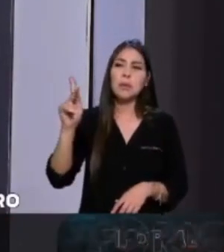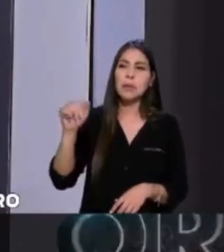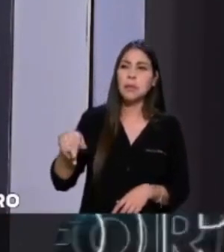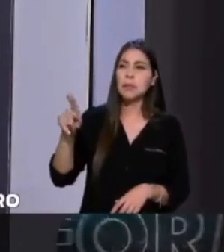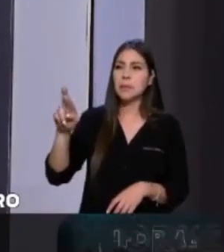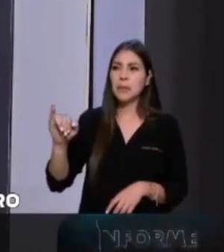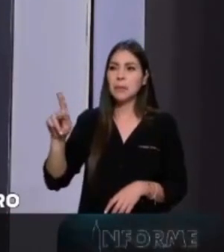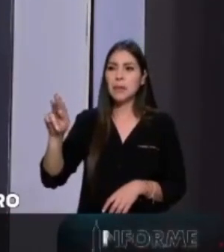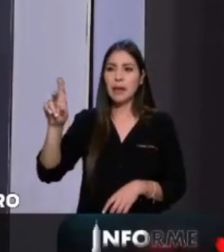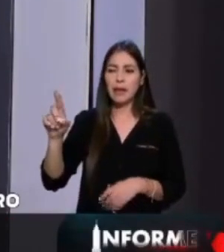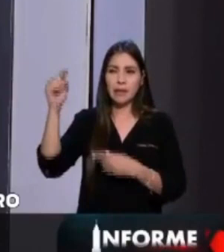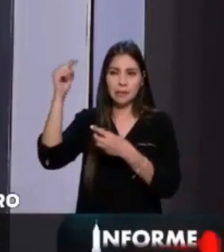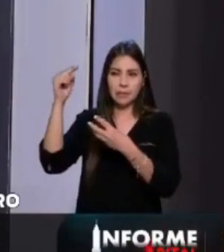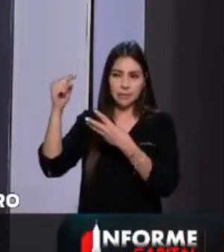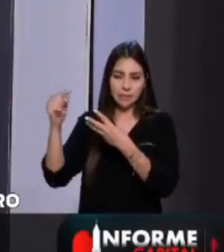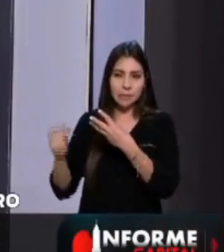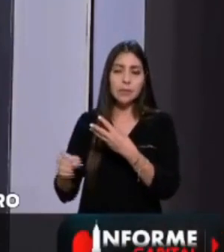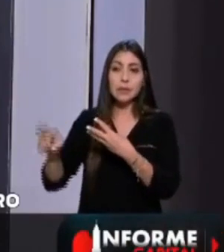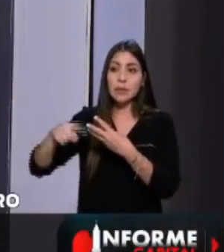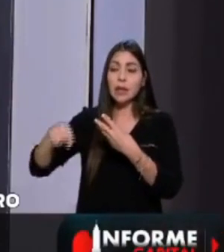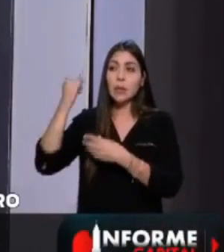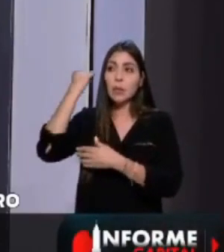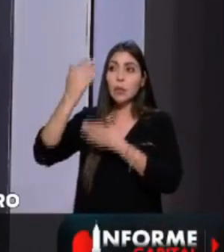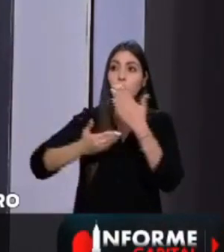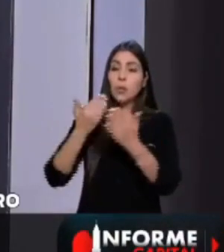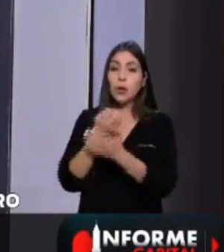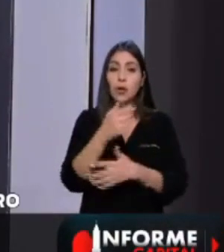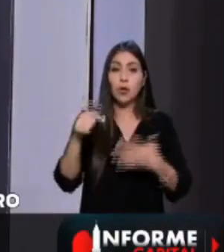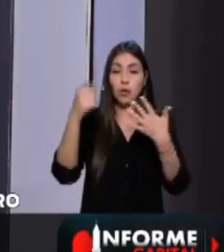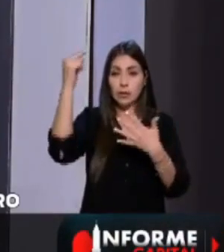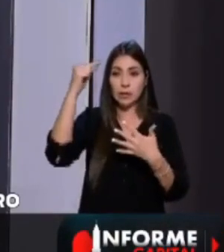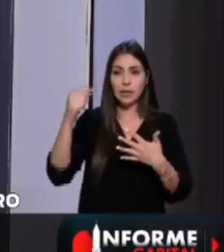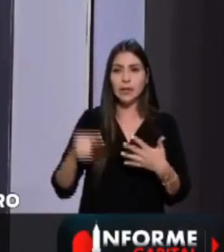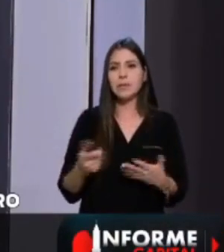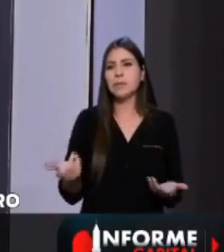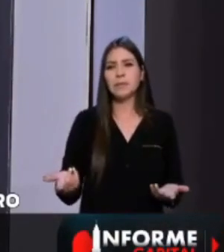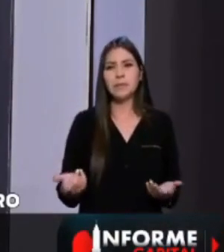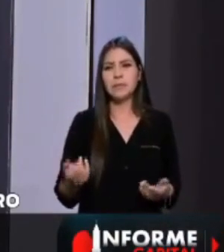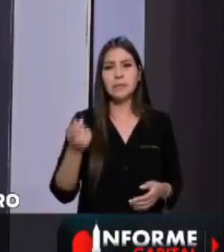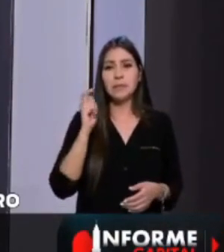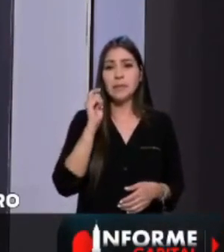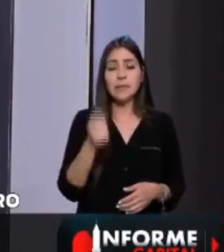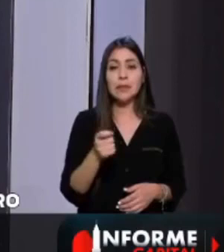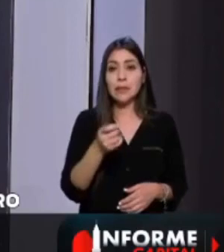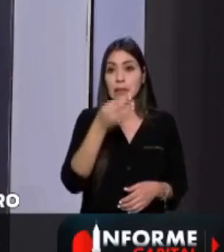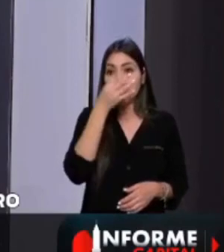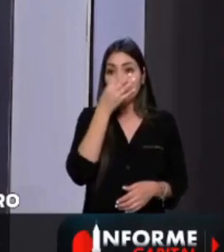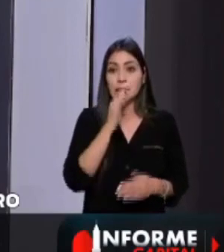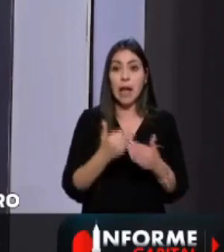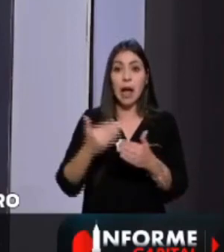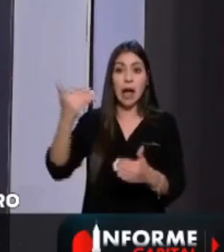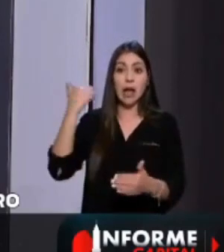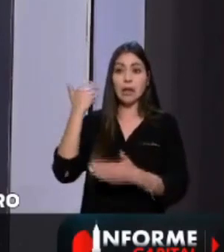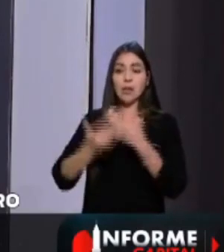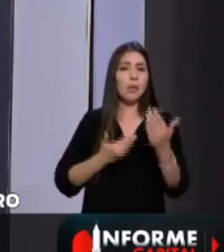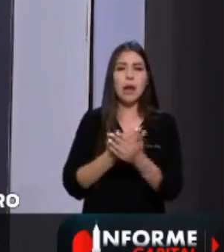realidad estos 12 puntos que sacaron, ¿eh? Es un pretexto, es al ya ni siquiera al cuarto para las 12, es al un minuto para las 12